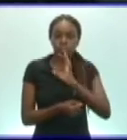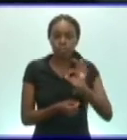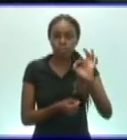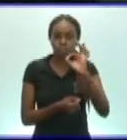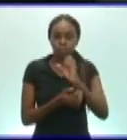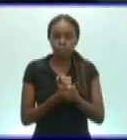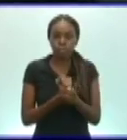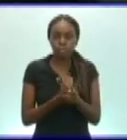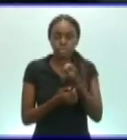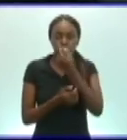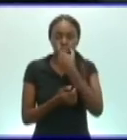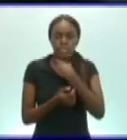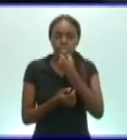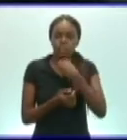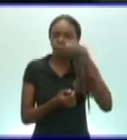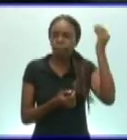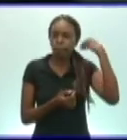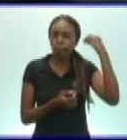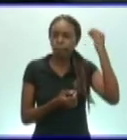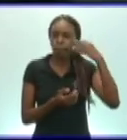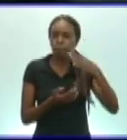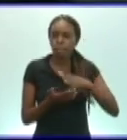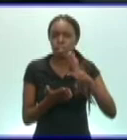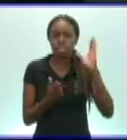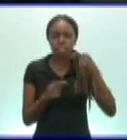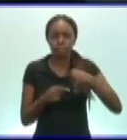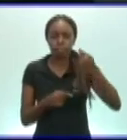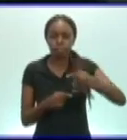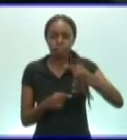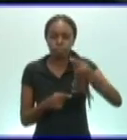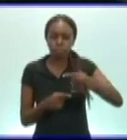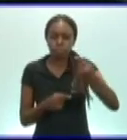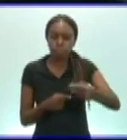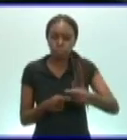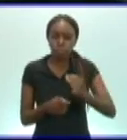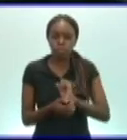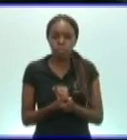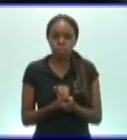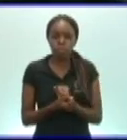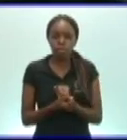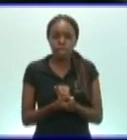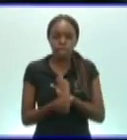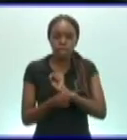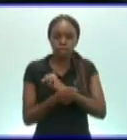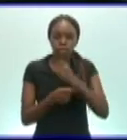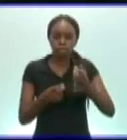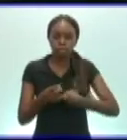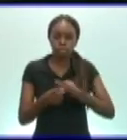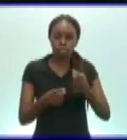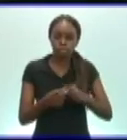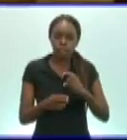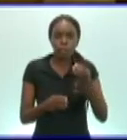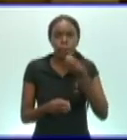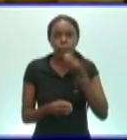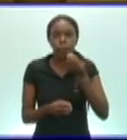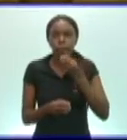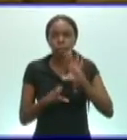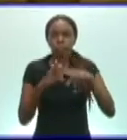está consciente de que si siguen posponiendo la conspiración, pueden caer todos